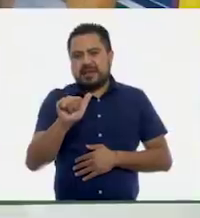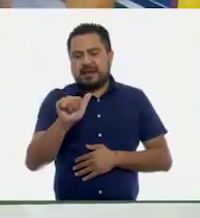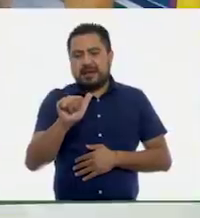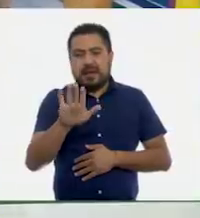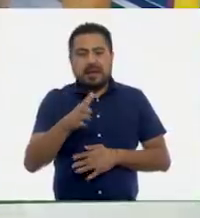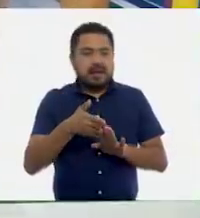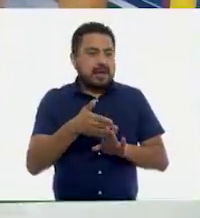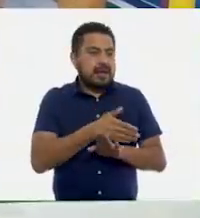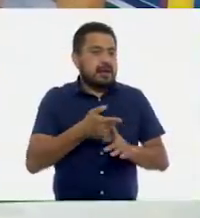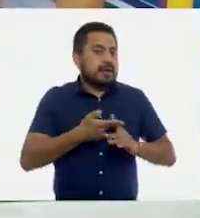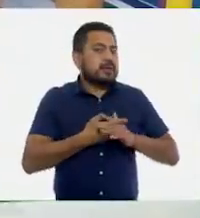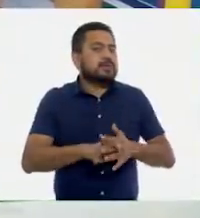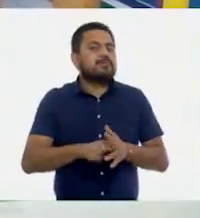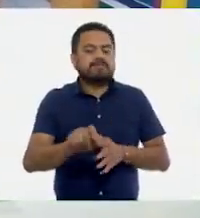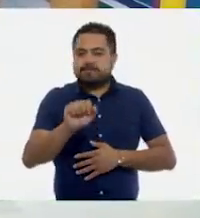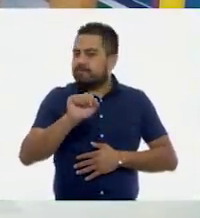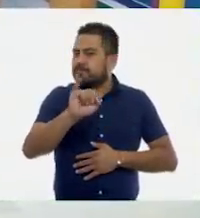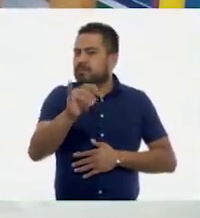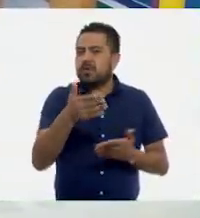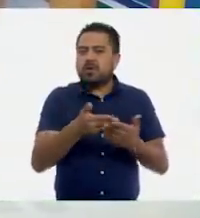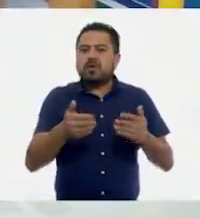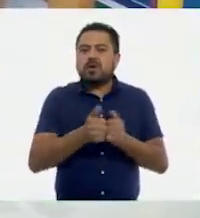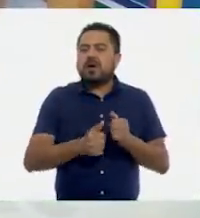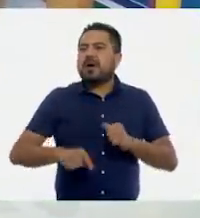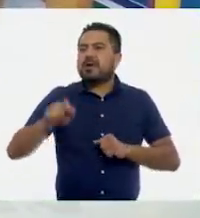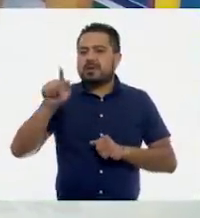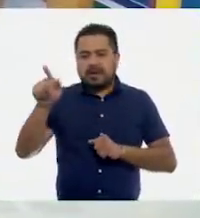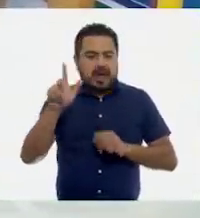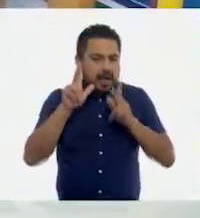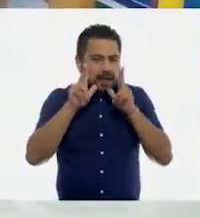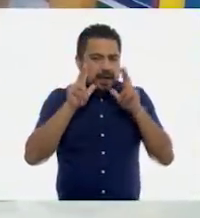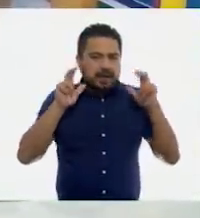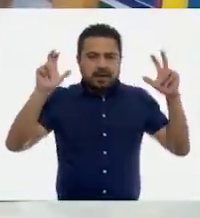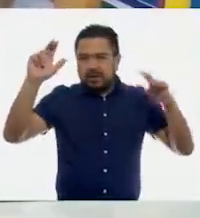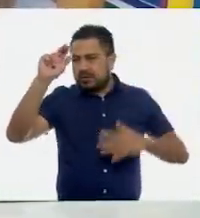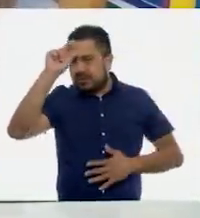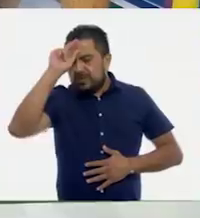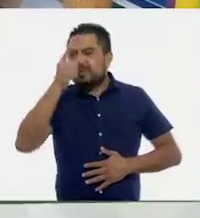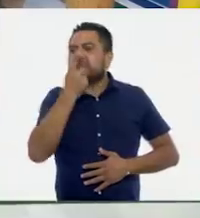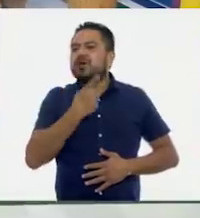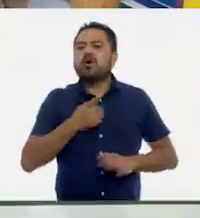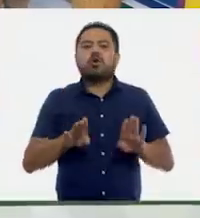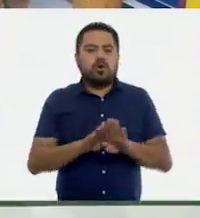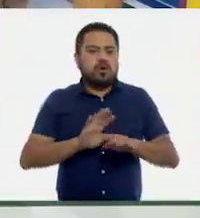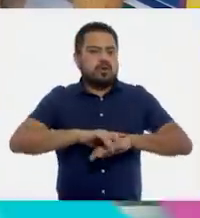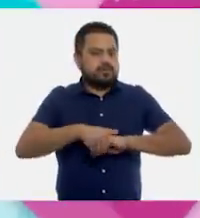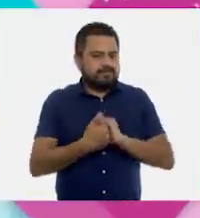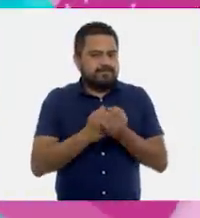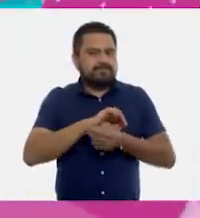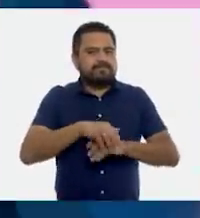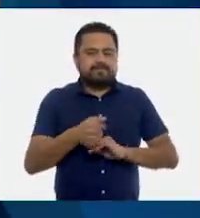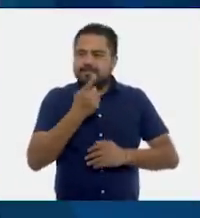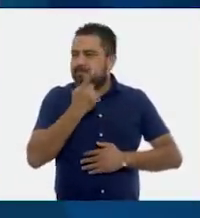antes de comenzar, claro que sí, vamos con nuestro amigo Ajo listo para que nos diga cómo lavar nuestras manos.